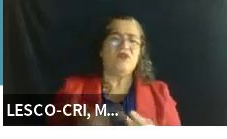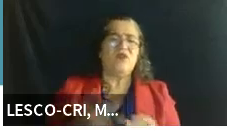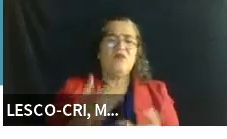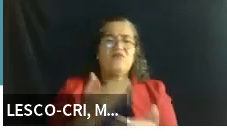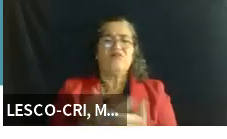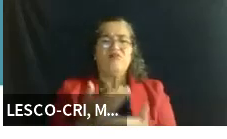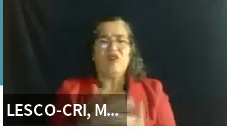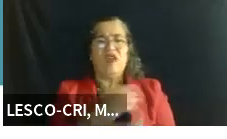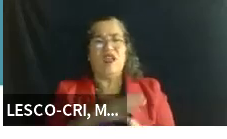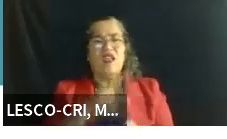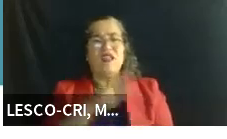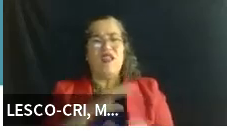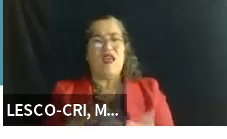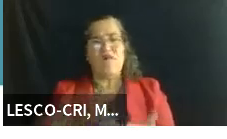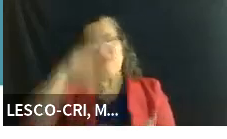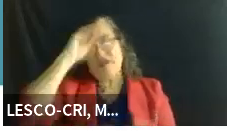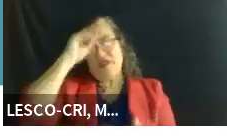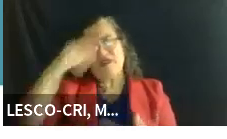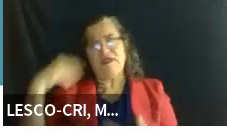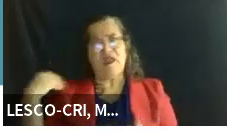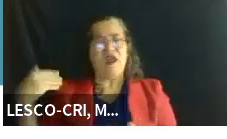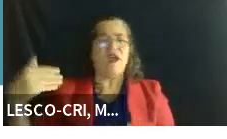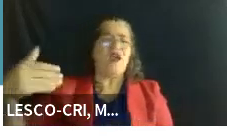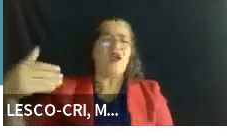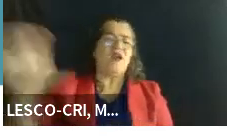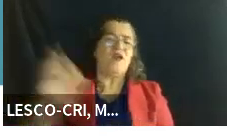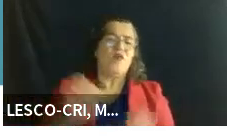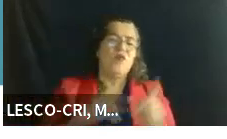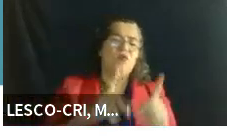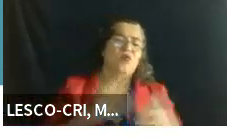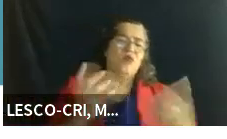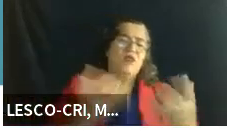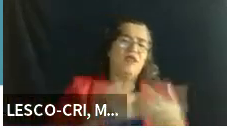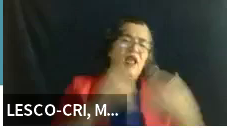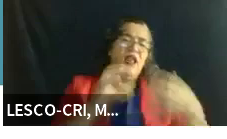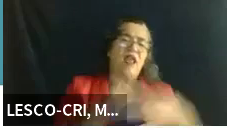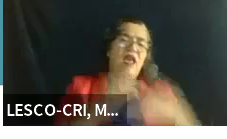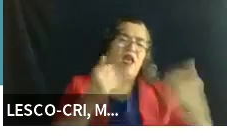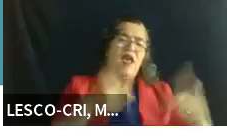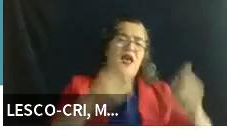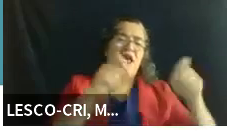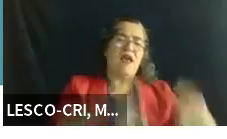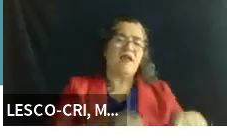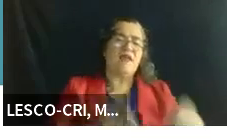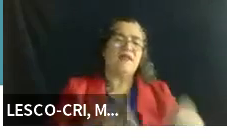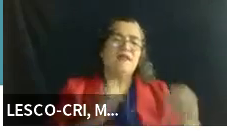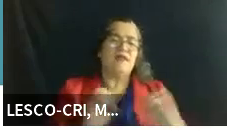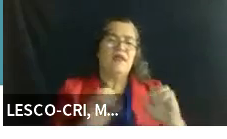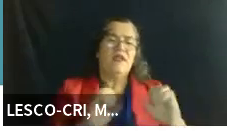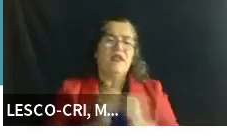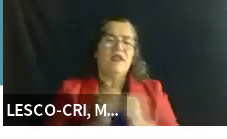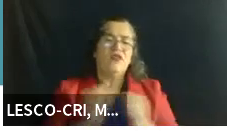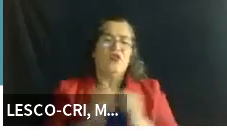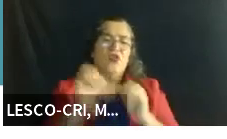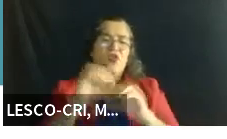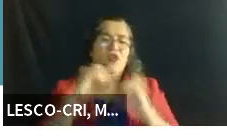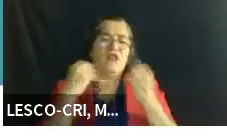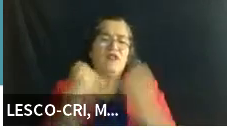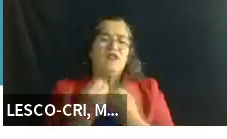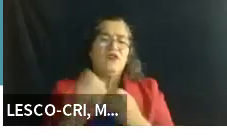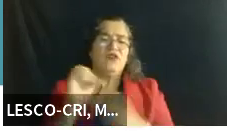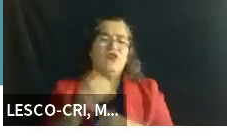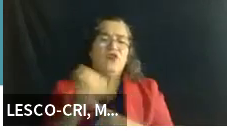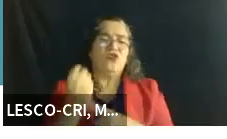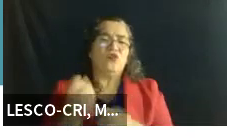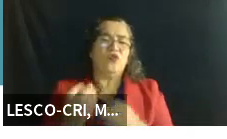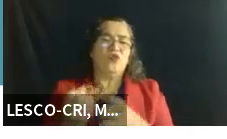calidad, aprendizaje a lo largo de la vida, oportunidad de alianzas estratégicas con organizaciones del sector